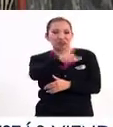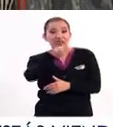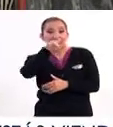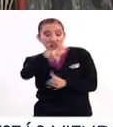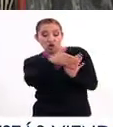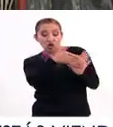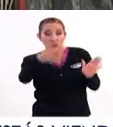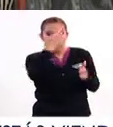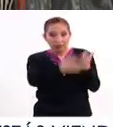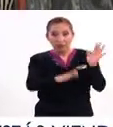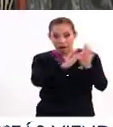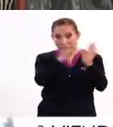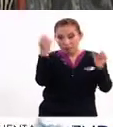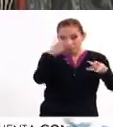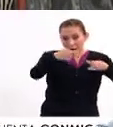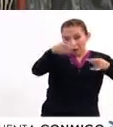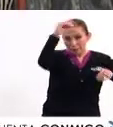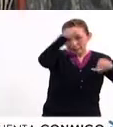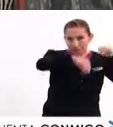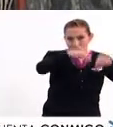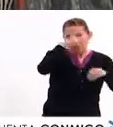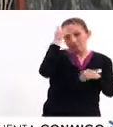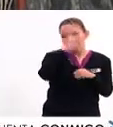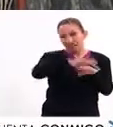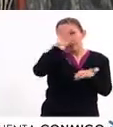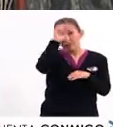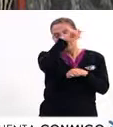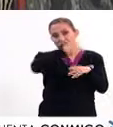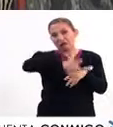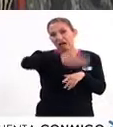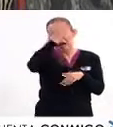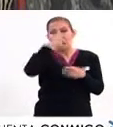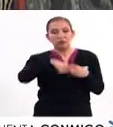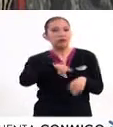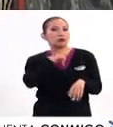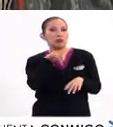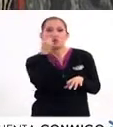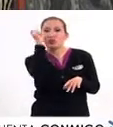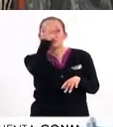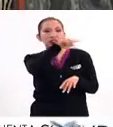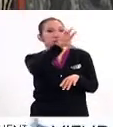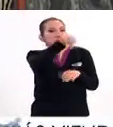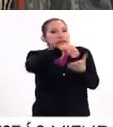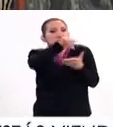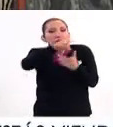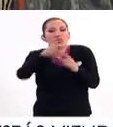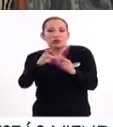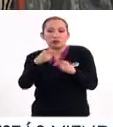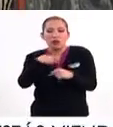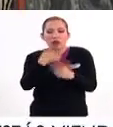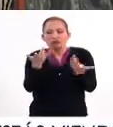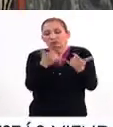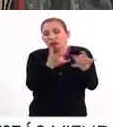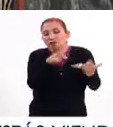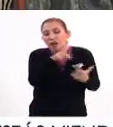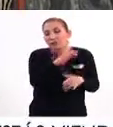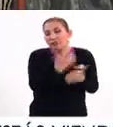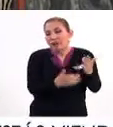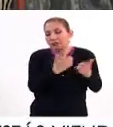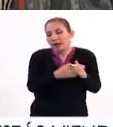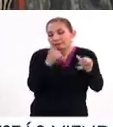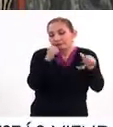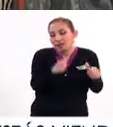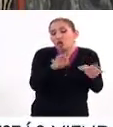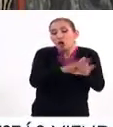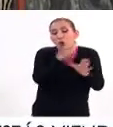y XVIII, de cómo, que es más difícil porque es más caro, es muy difícil de conseguir, pero también es una historia que está pendiente, y